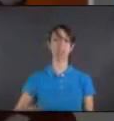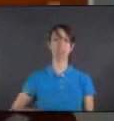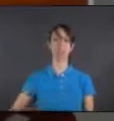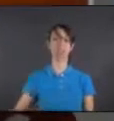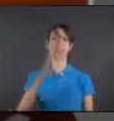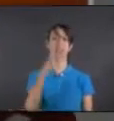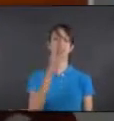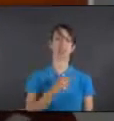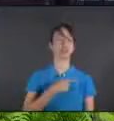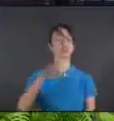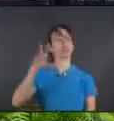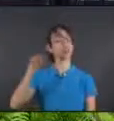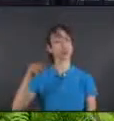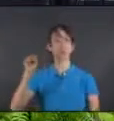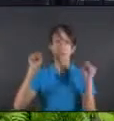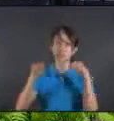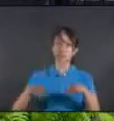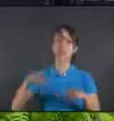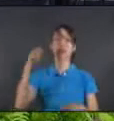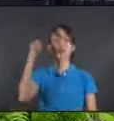Usted dice, me conoce.